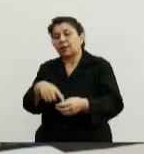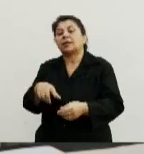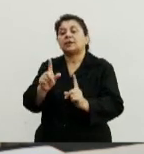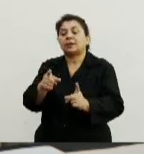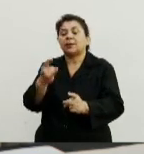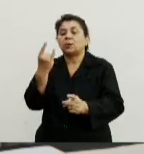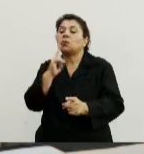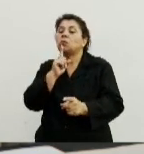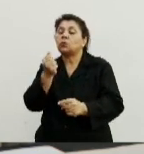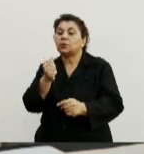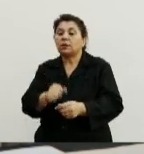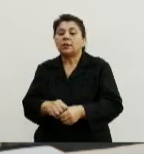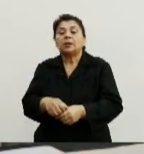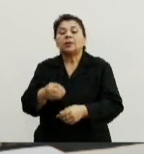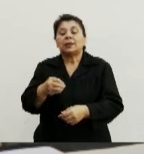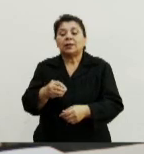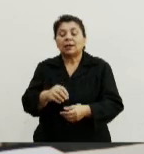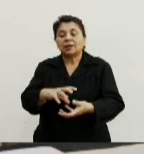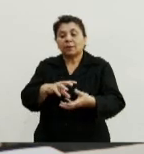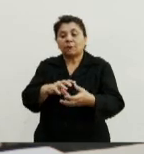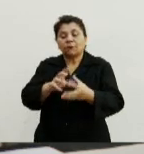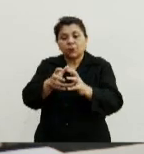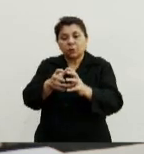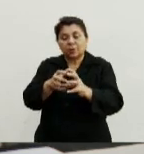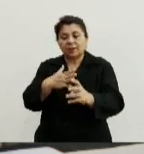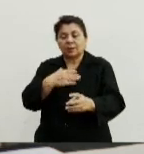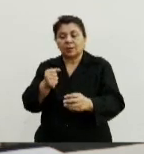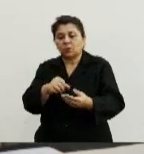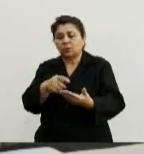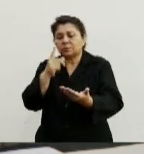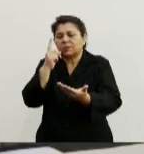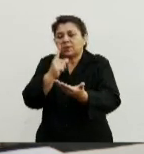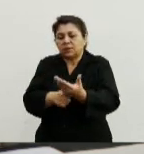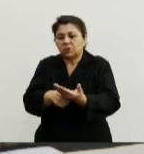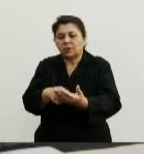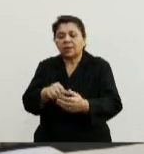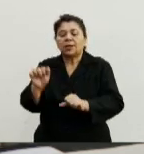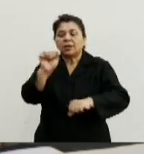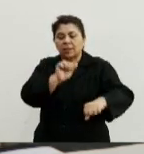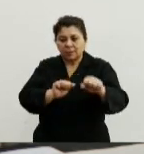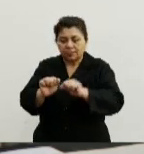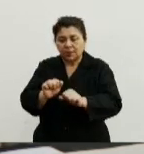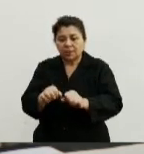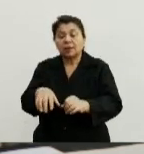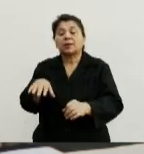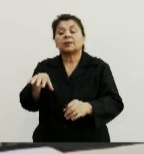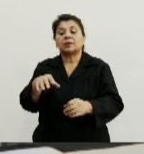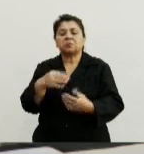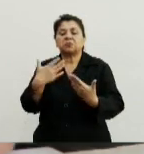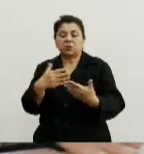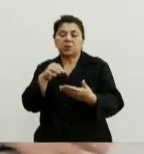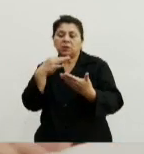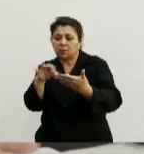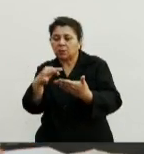bueno extremar las medidas de salud y de limpieza higiene que corresponde se está trabajando en ello se está haciendo